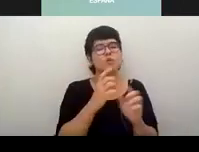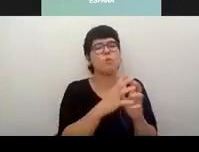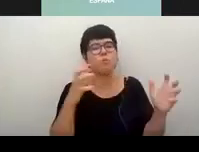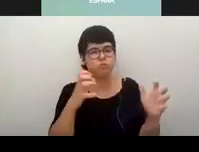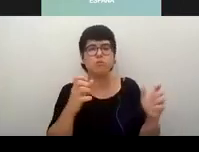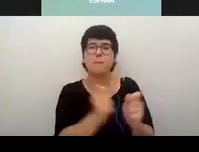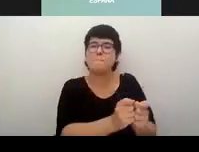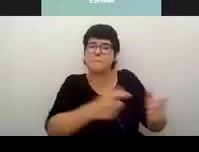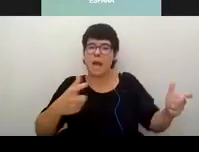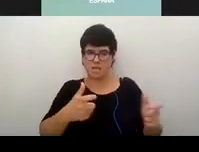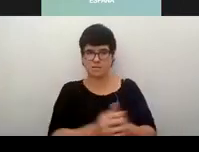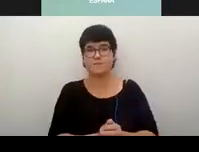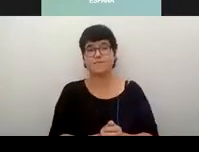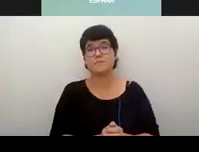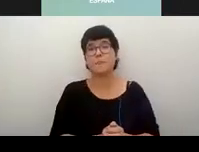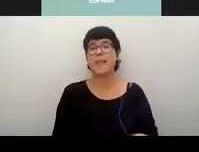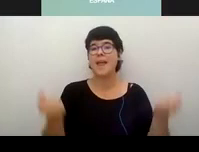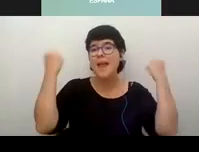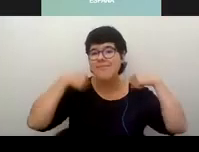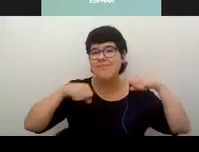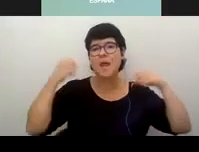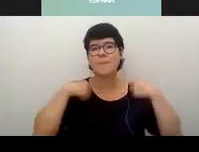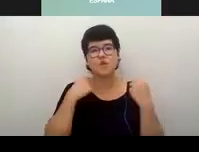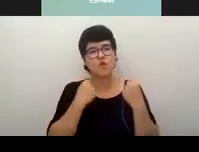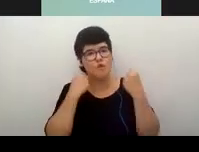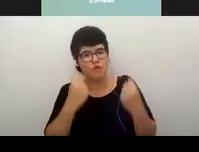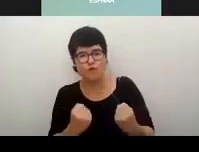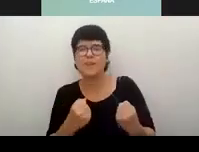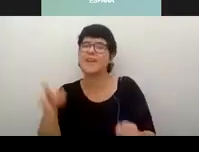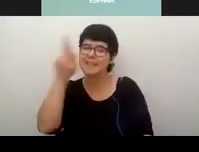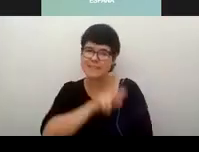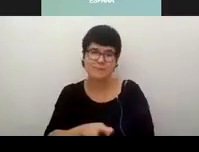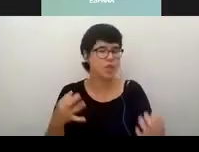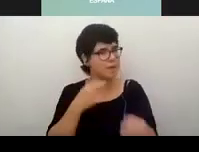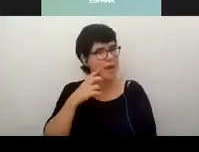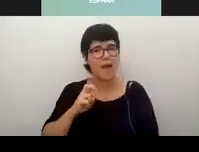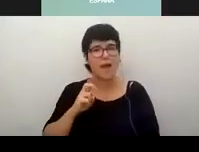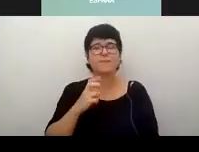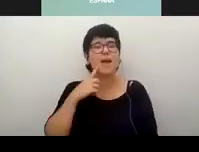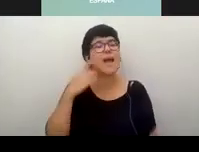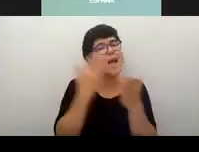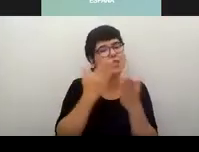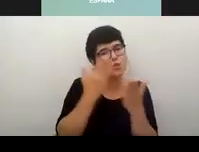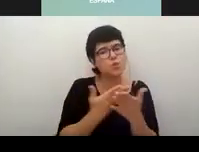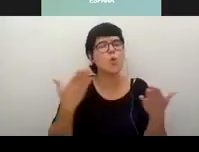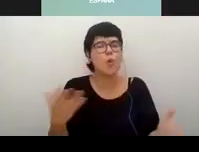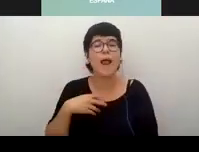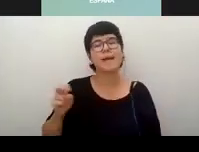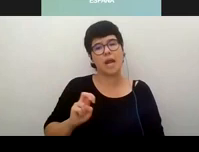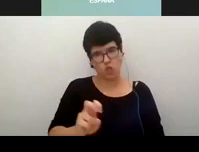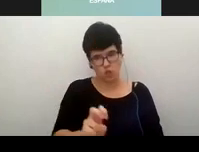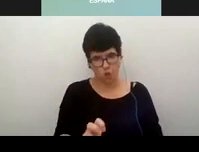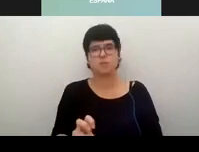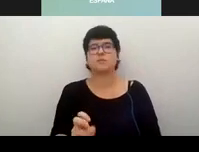ratones, aquí hemos de ver el paso, a ver si en personas también sucede lo mismo, pero un entrenamiento de